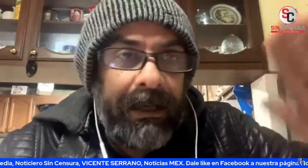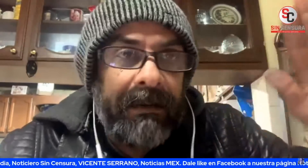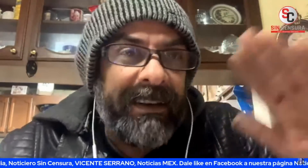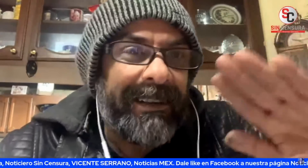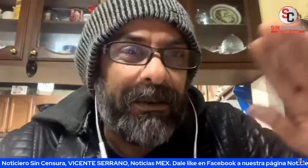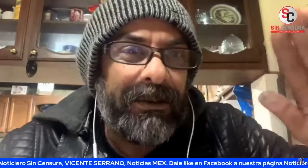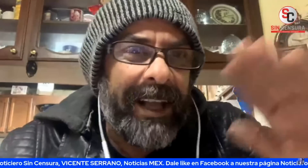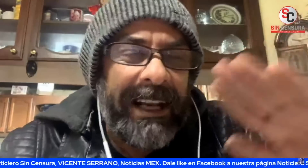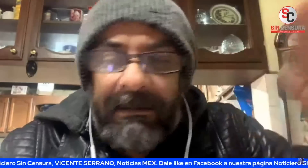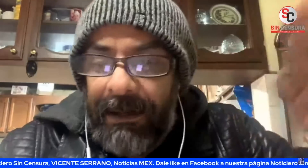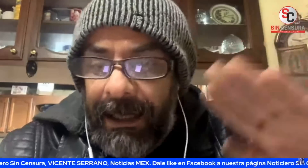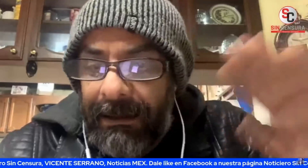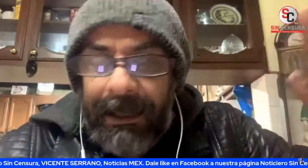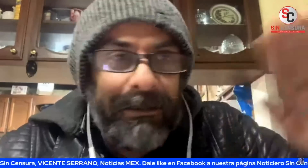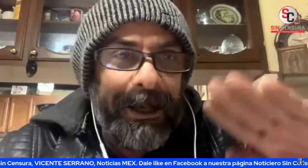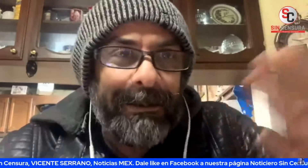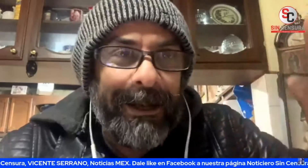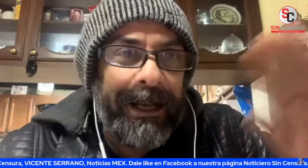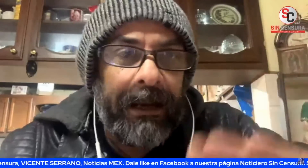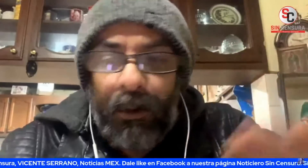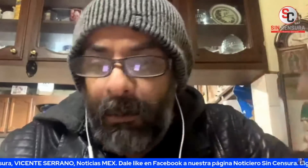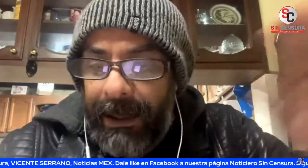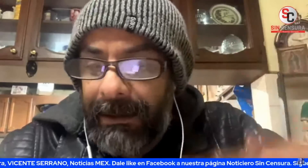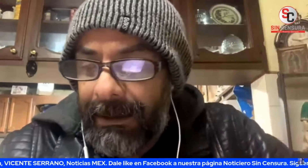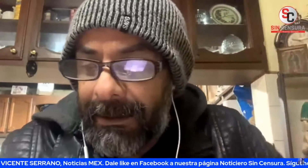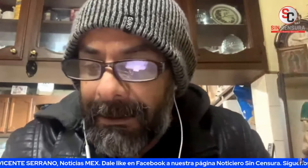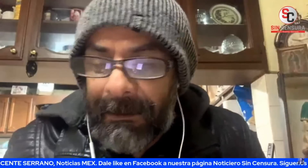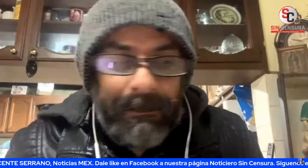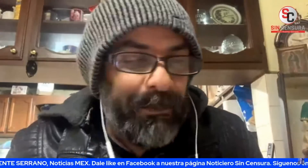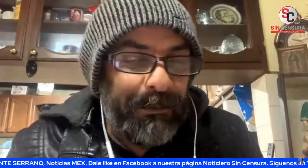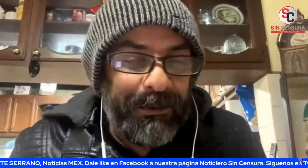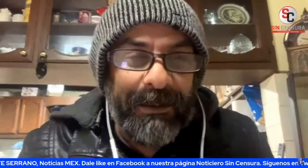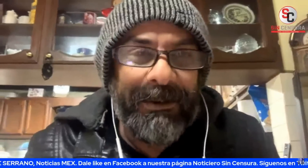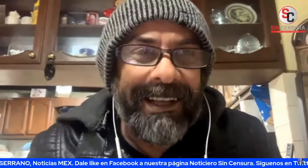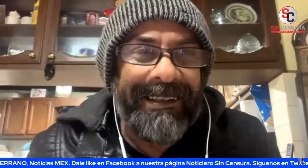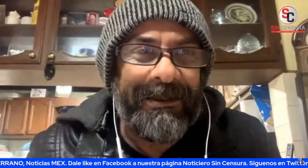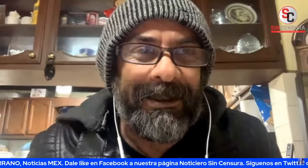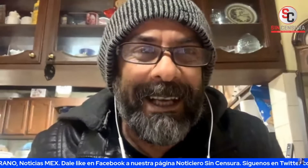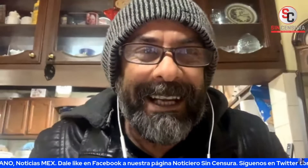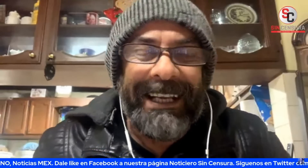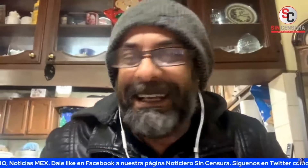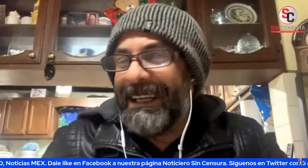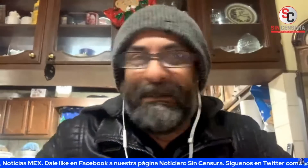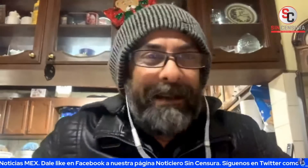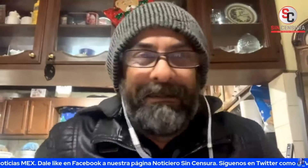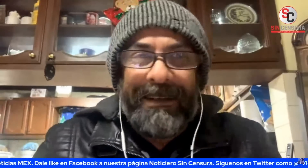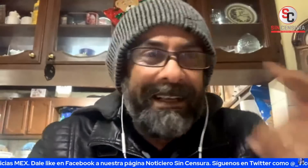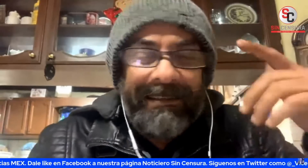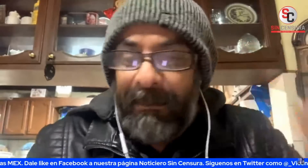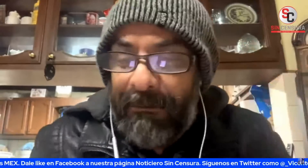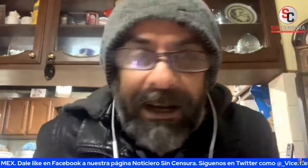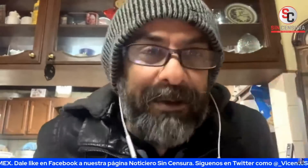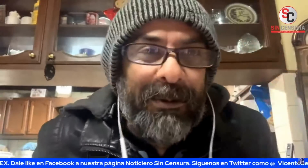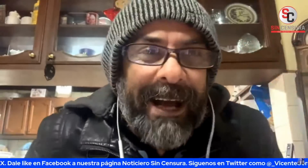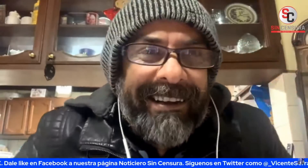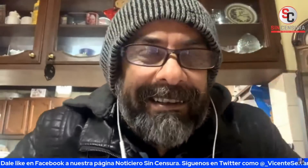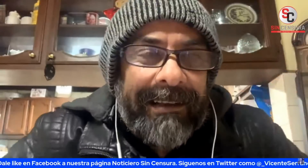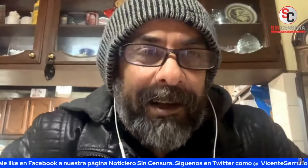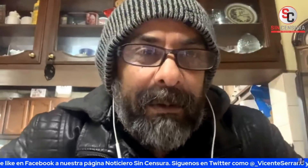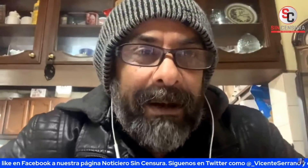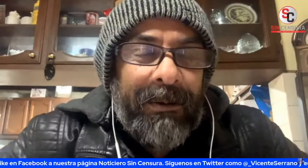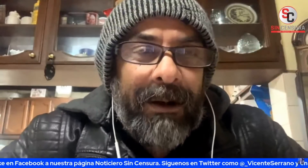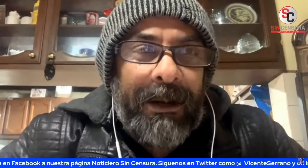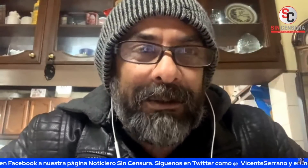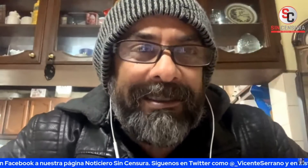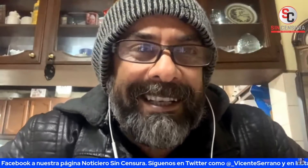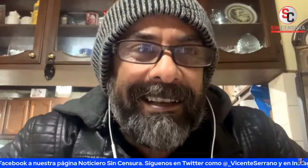que me puso una calificación terrible en Uber. Nos pusimos a discutir y se me fue la yugular,